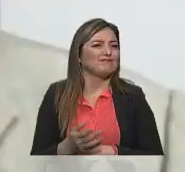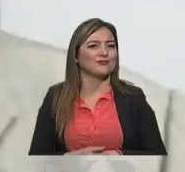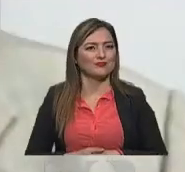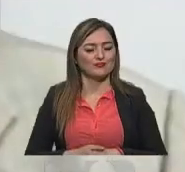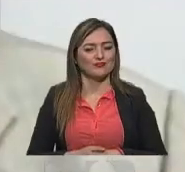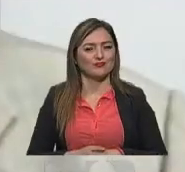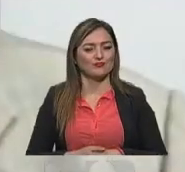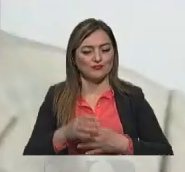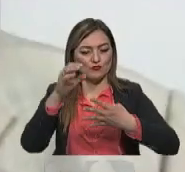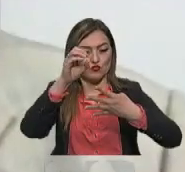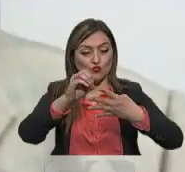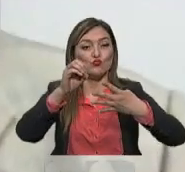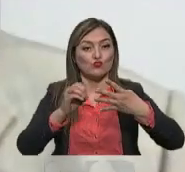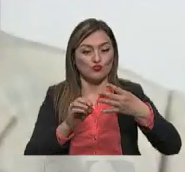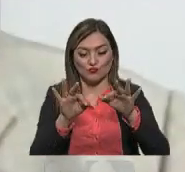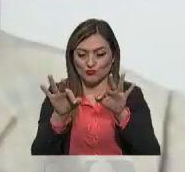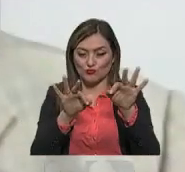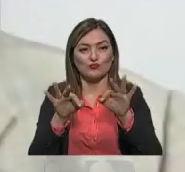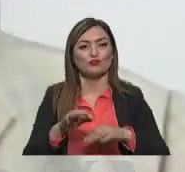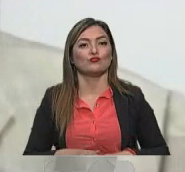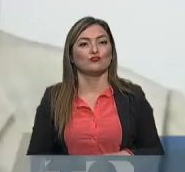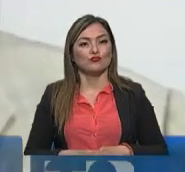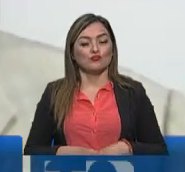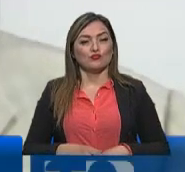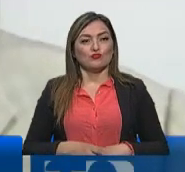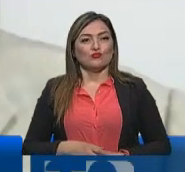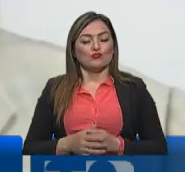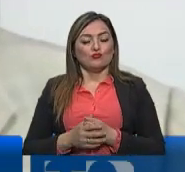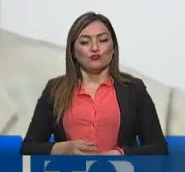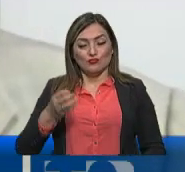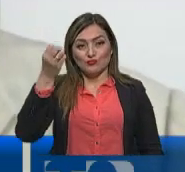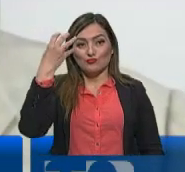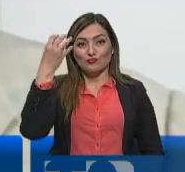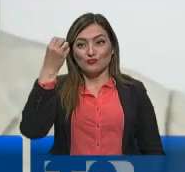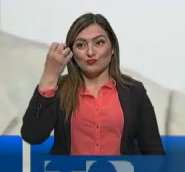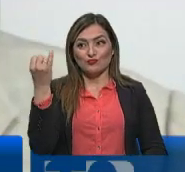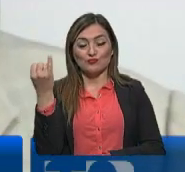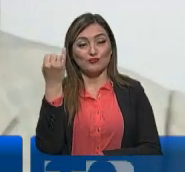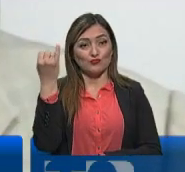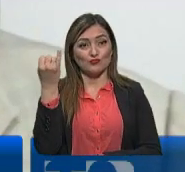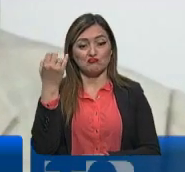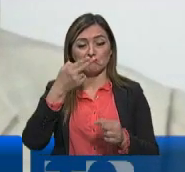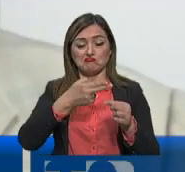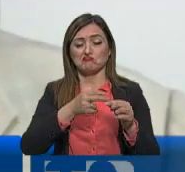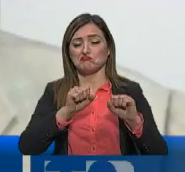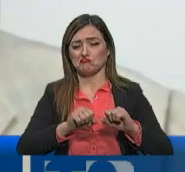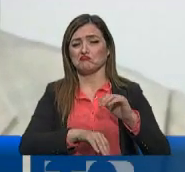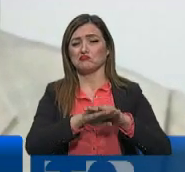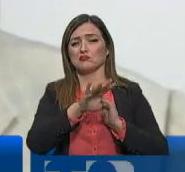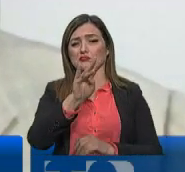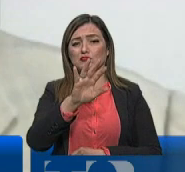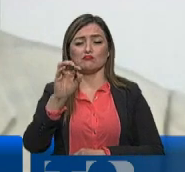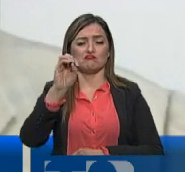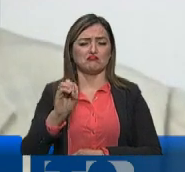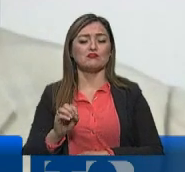El titular de la CENESIT lo explica. Los semáforos verdes pueden entrar a la presencialidad con el 75%